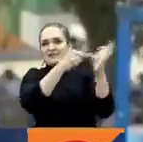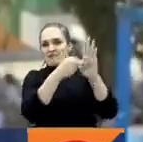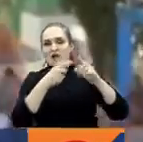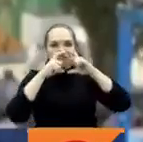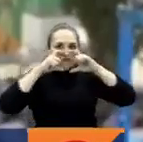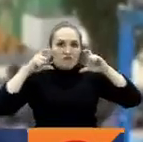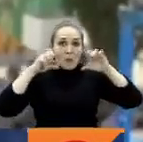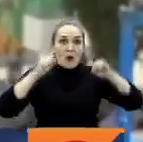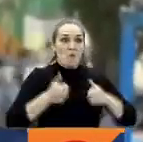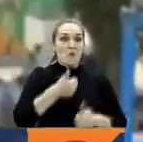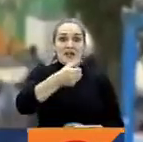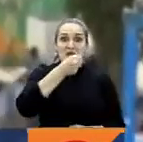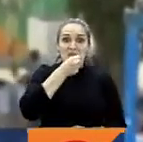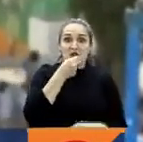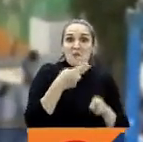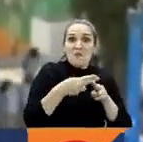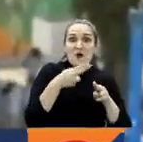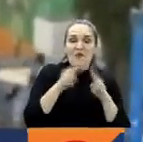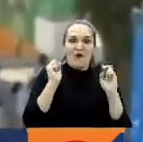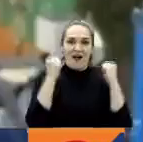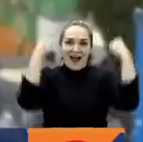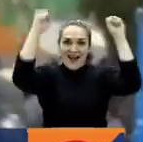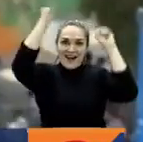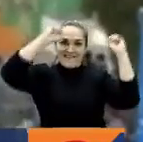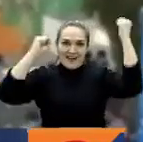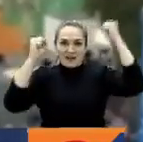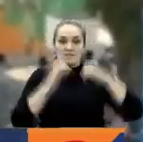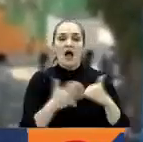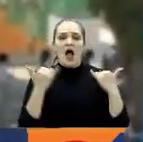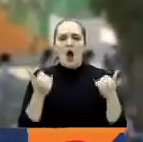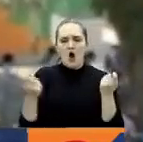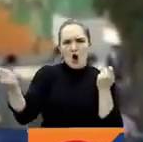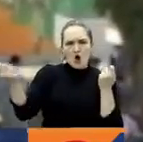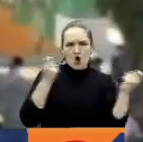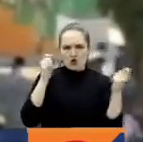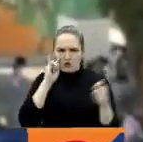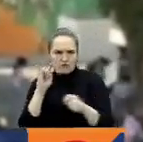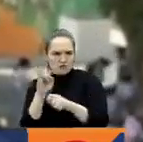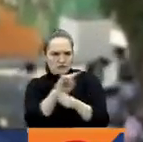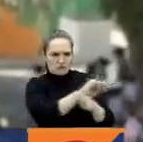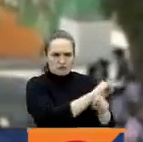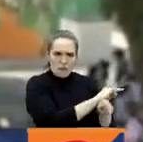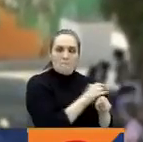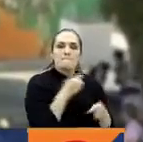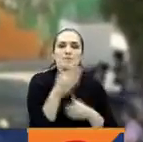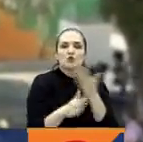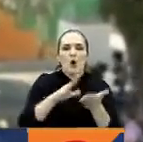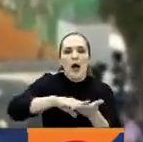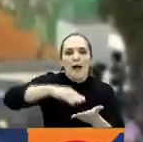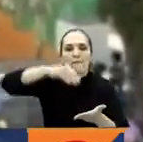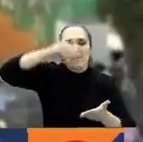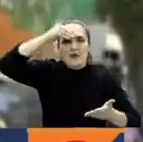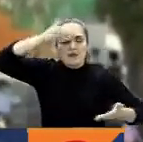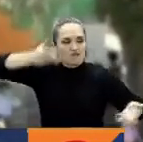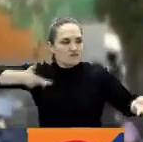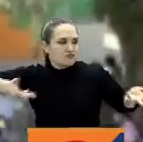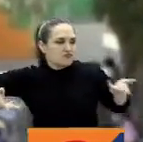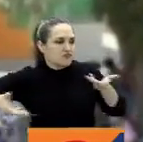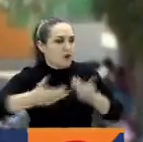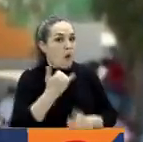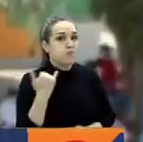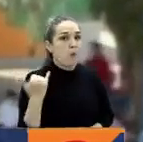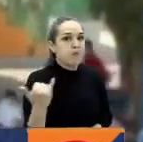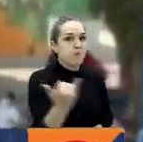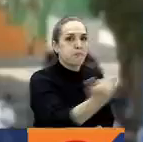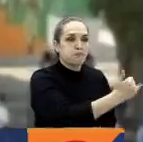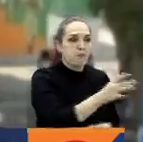carnaval. Tenemos un control epidemiológico de la situación y ahora lo que viene es aprender a convivir con una enfermedad